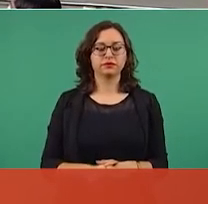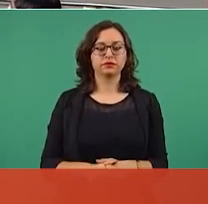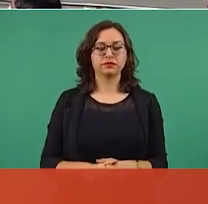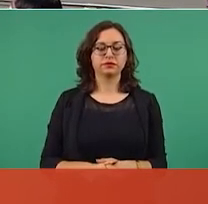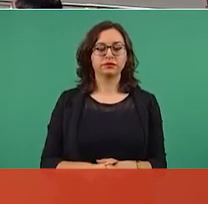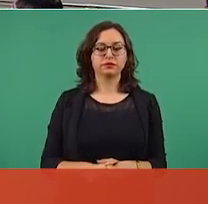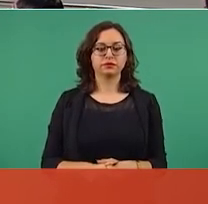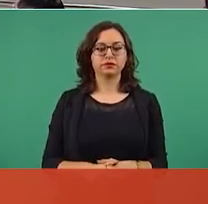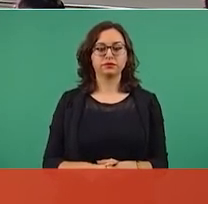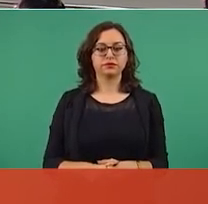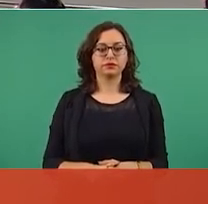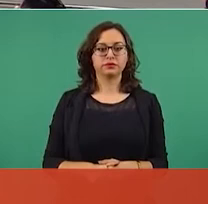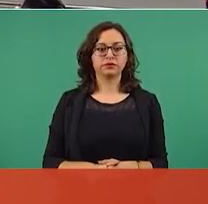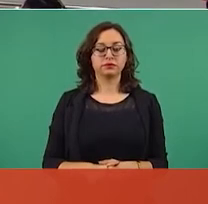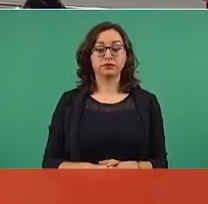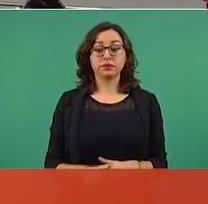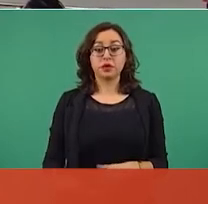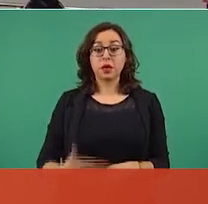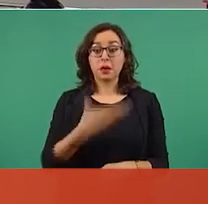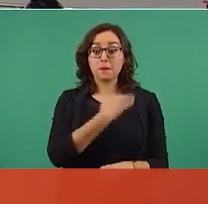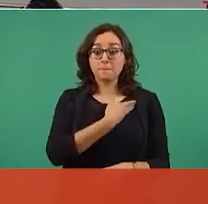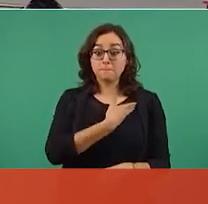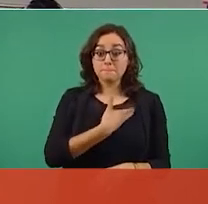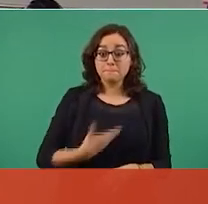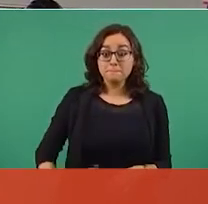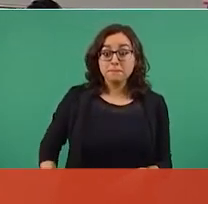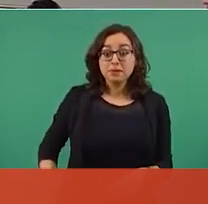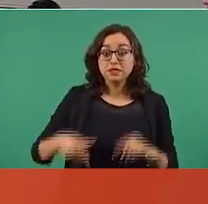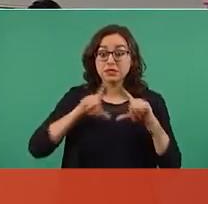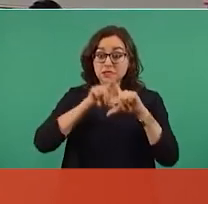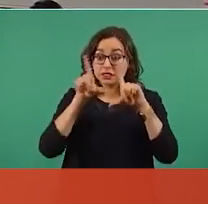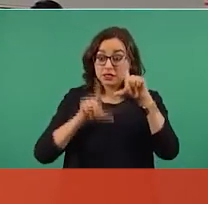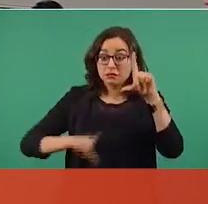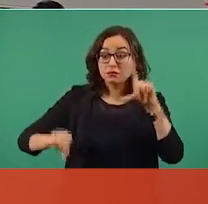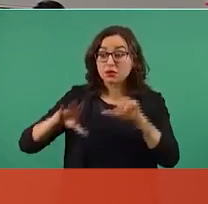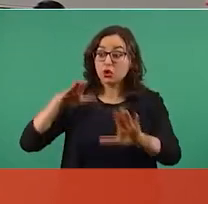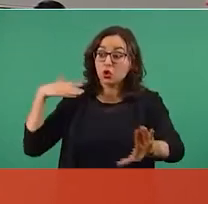¿Es el presidente de México una amenaza para la democracia?